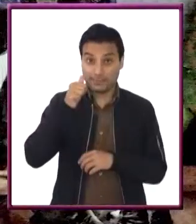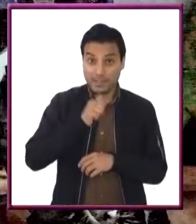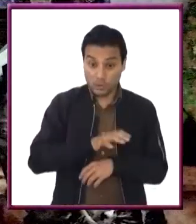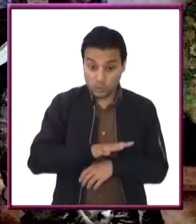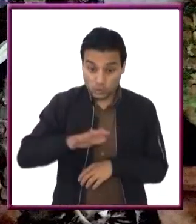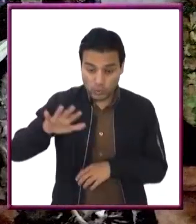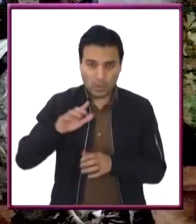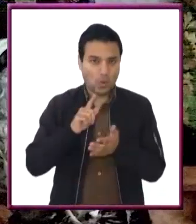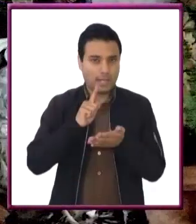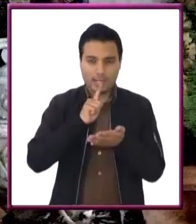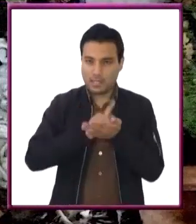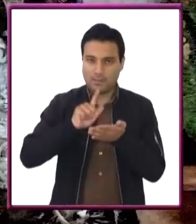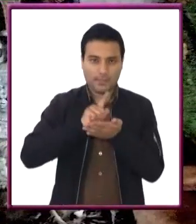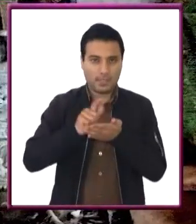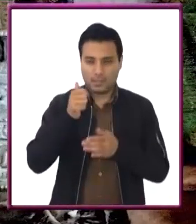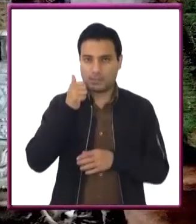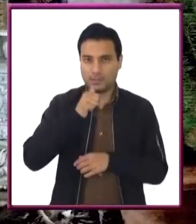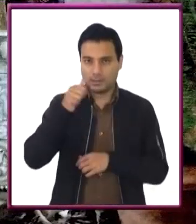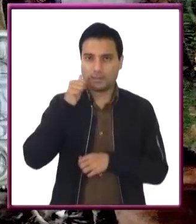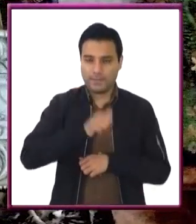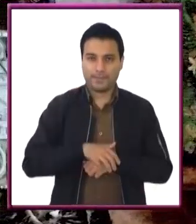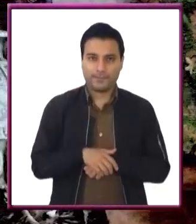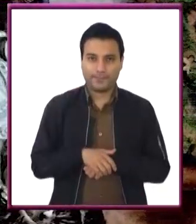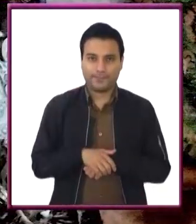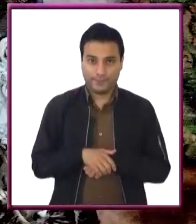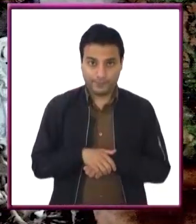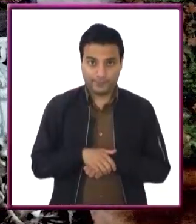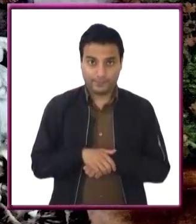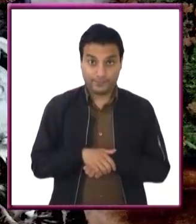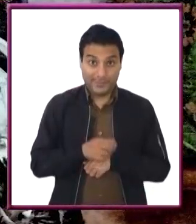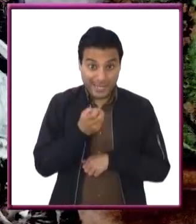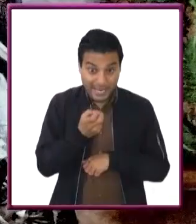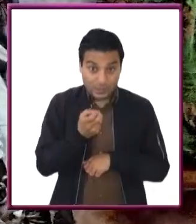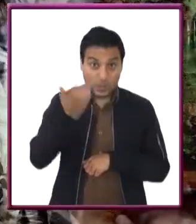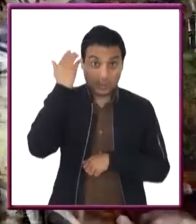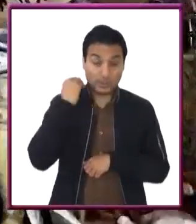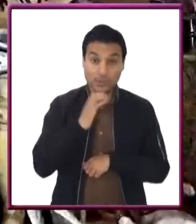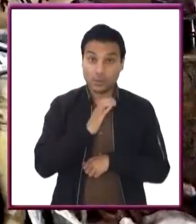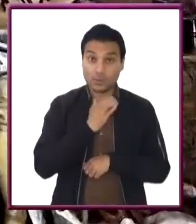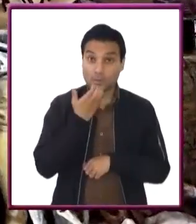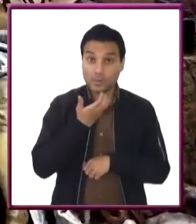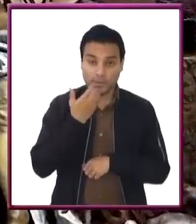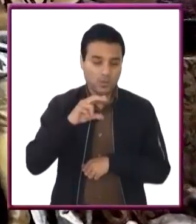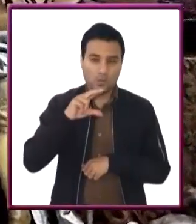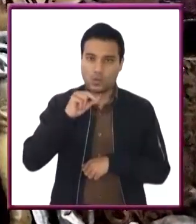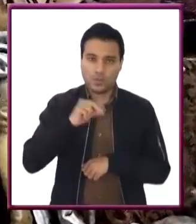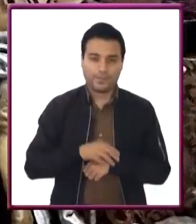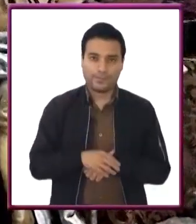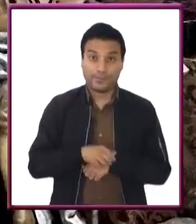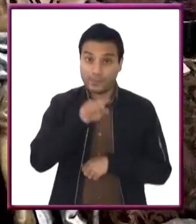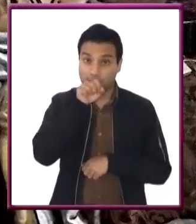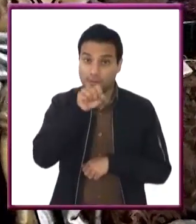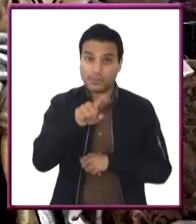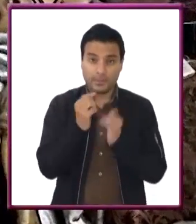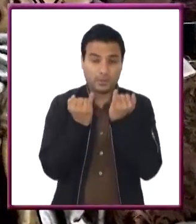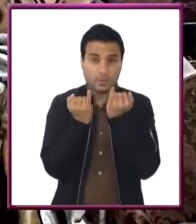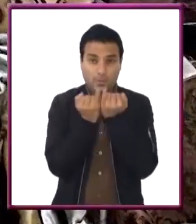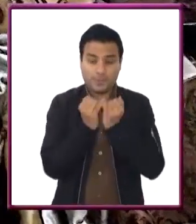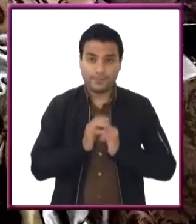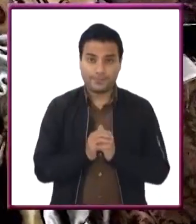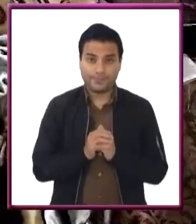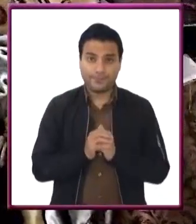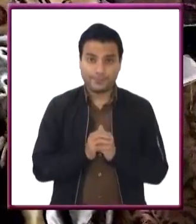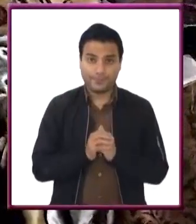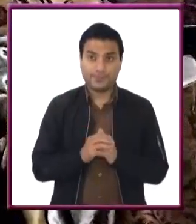limpiaran el suelo del lugar donde comía la gente. Era una costumbre que no se hacía. También tuvo la idea de